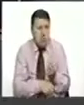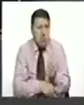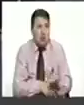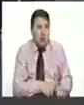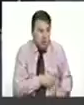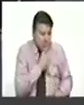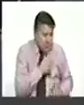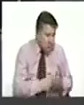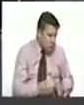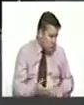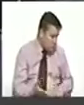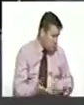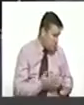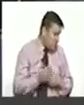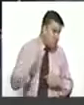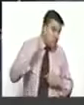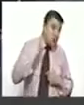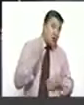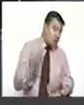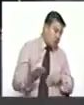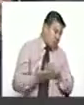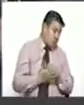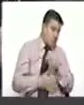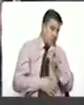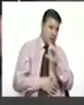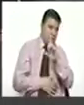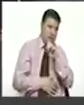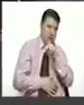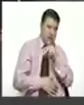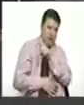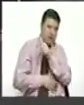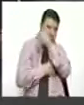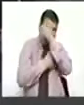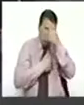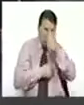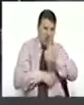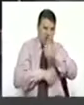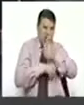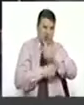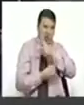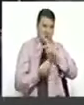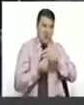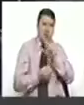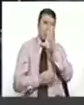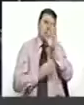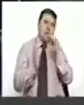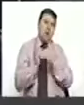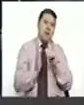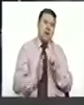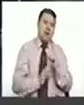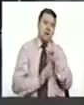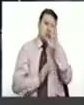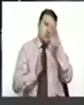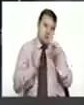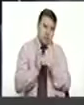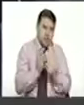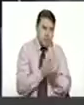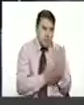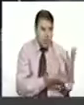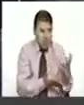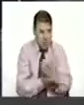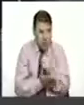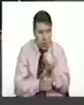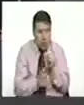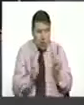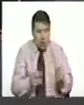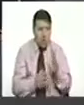pagar de extorsión al ELN, a la FARC y a bandas criminales que aparecen, 50 mil pesos cosecha